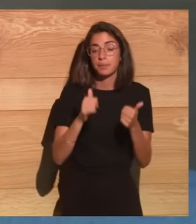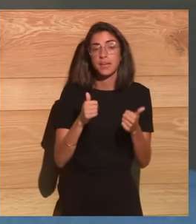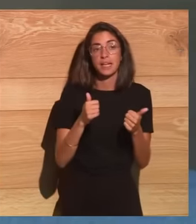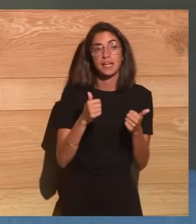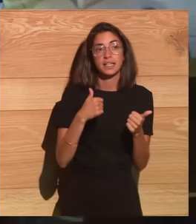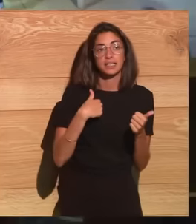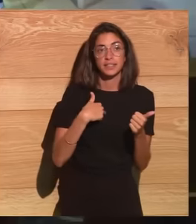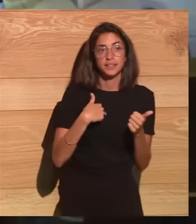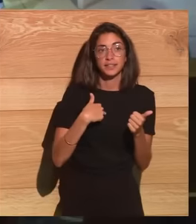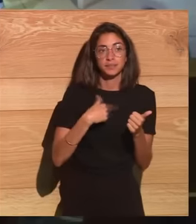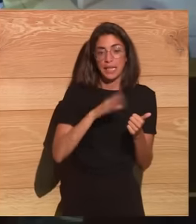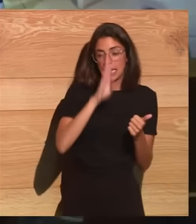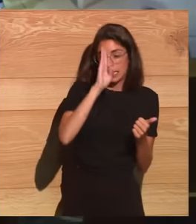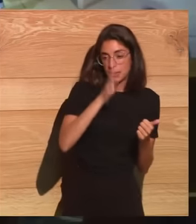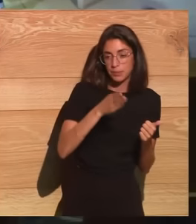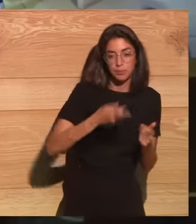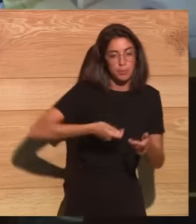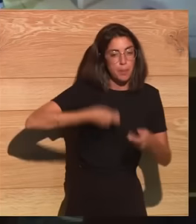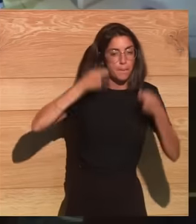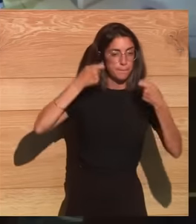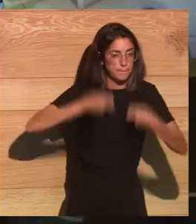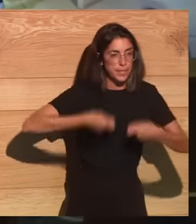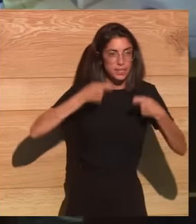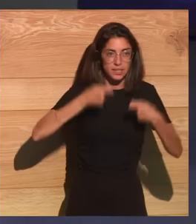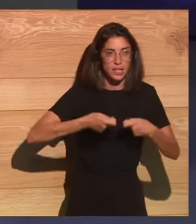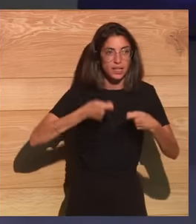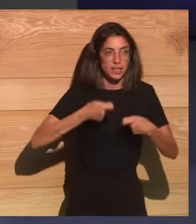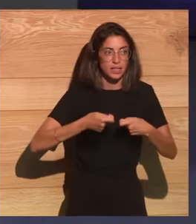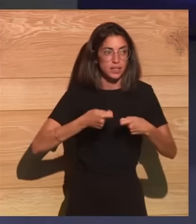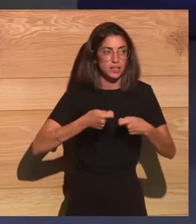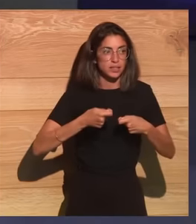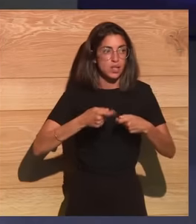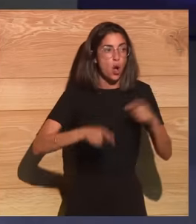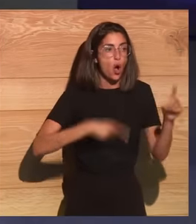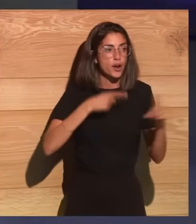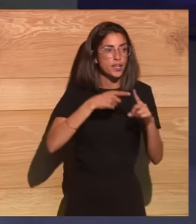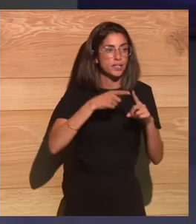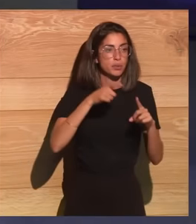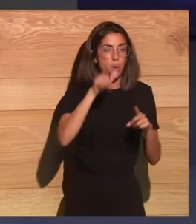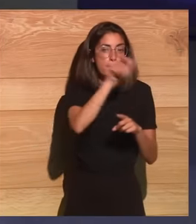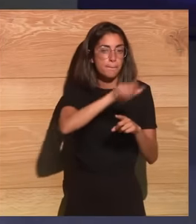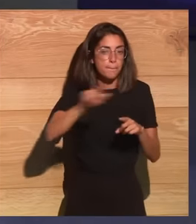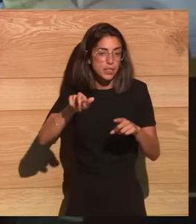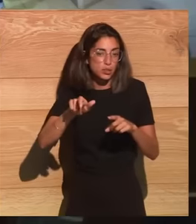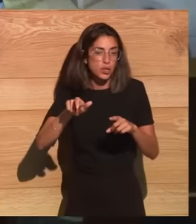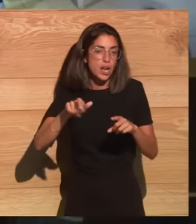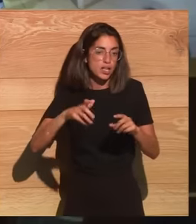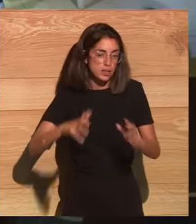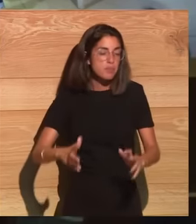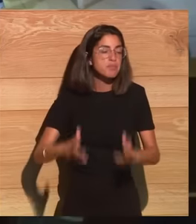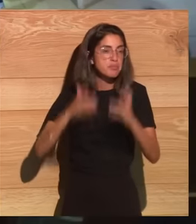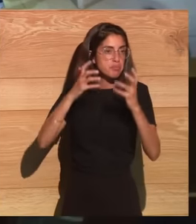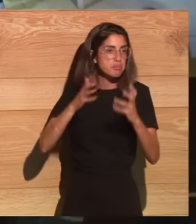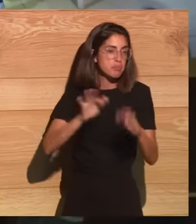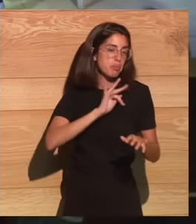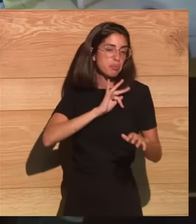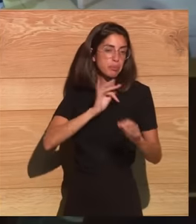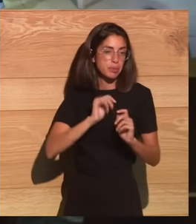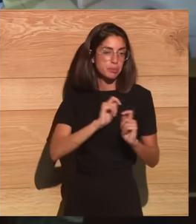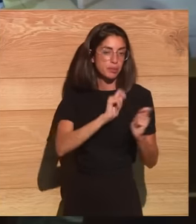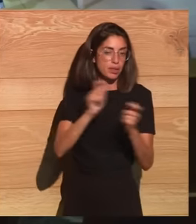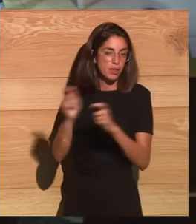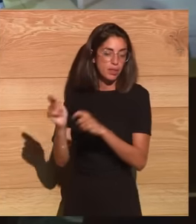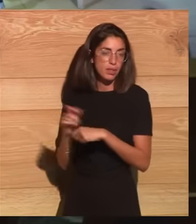no decididamente poder. Pesadas, porque él lo que quería era como premiar a los que se hubieran comido... Umberto Eco... Pues lo has clavado. Otro sobradito,